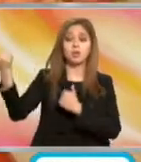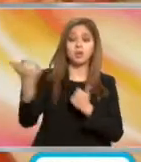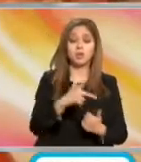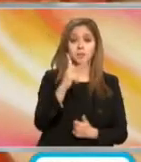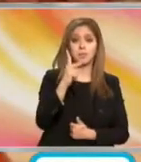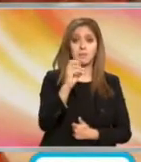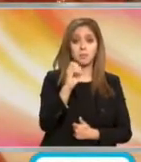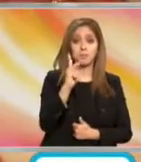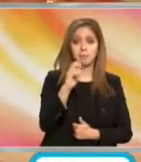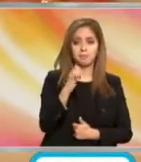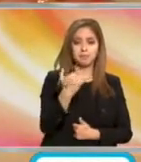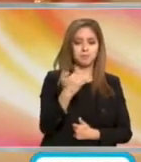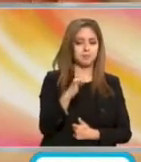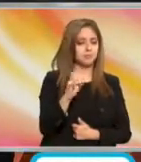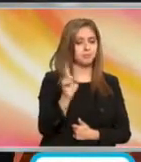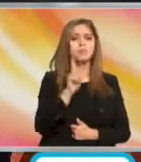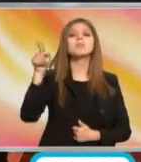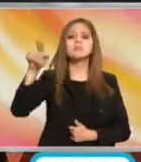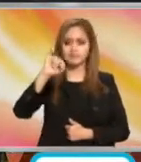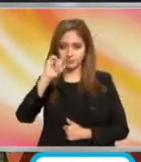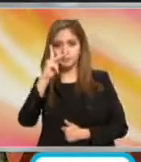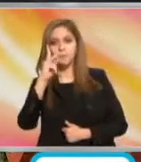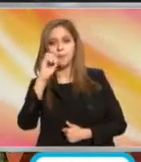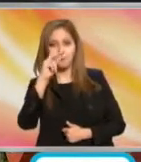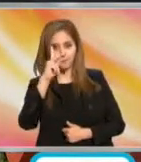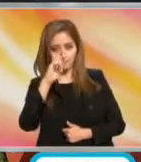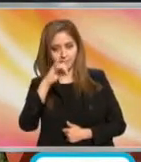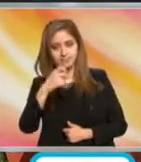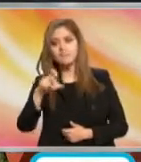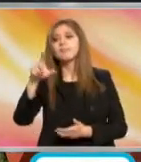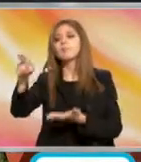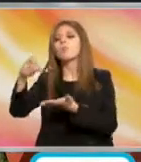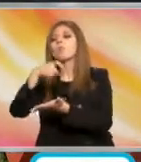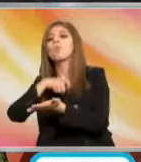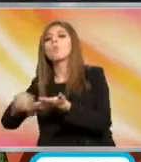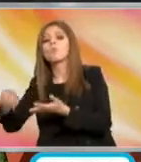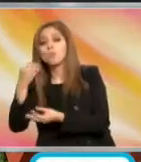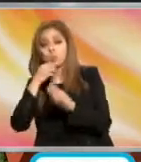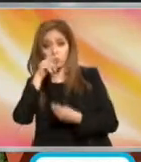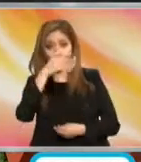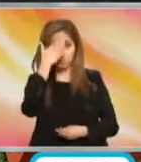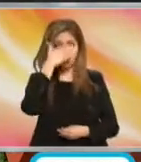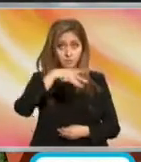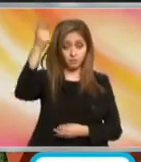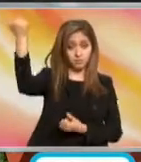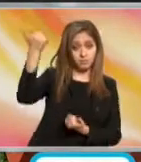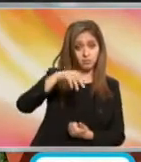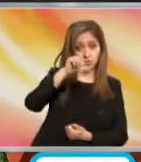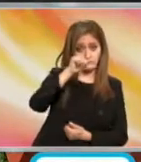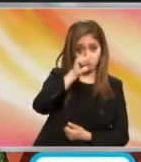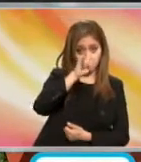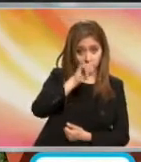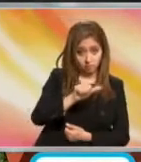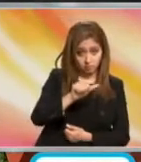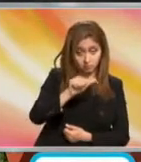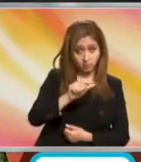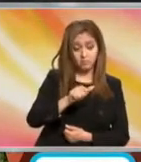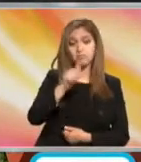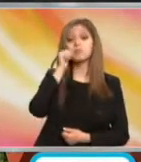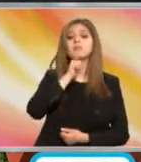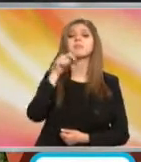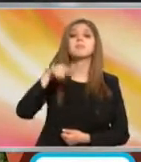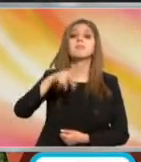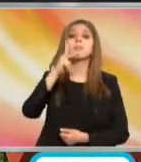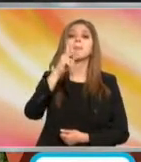¿eh? Popeye siempre Yo come sé. espinaca. No, pues sí, pero Popeye la compra. La ¿Dónde espinaca, la ¿sabías compra? que es de Asia? No sabía. Hasta allá va Popeye por su